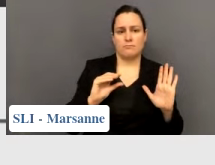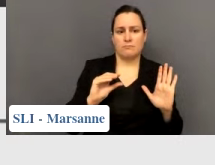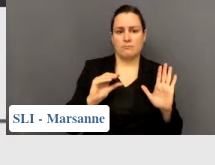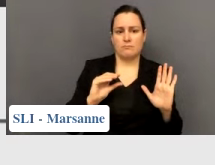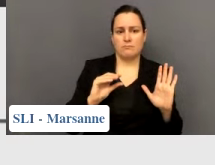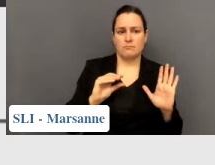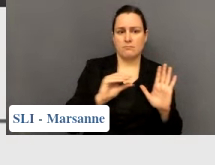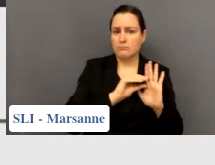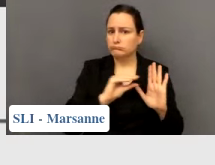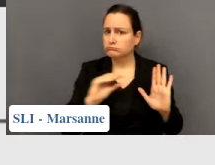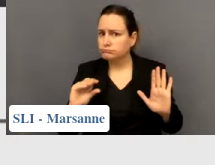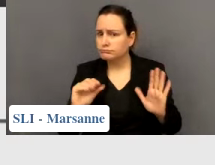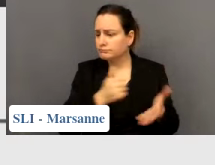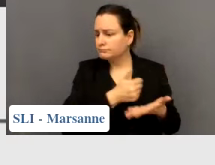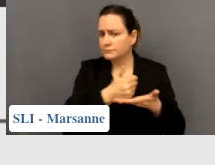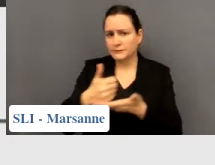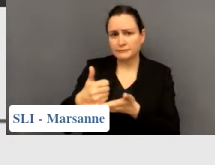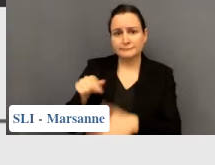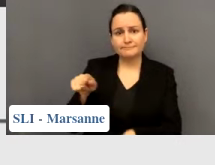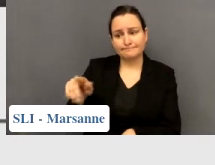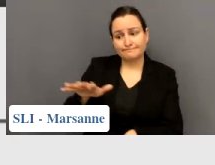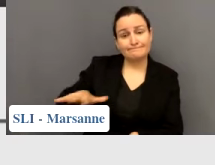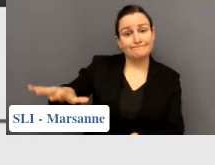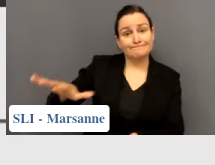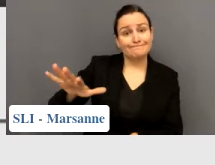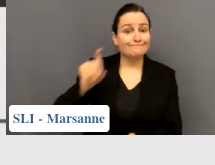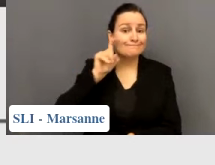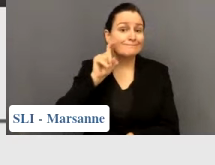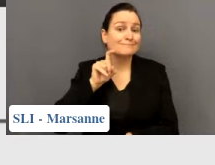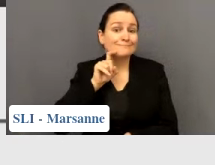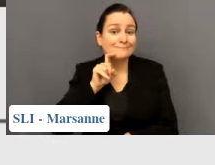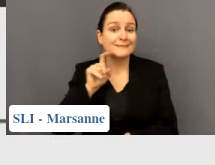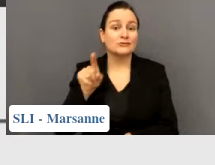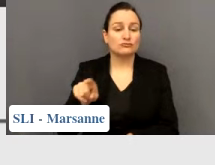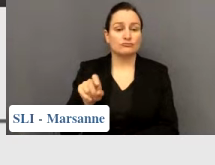el 43% entre 30 y 44,